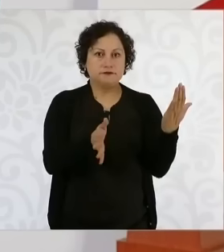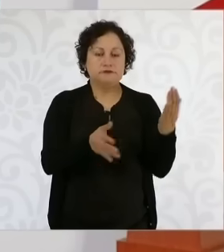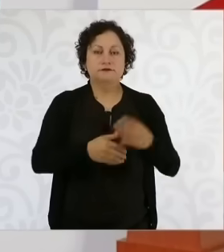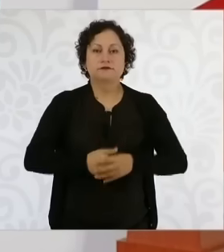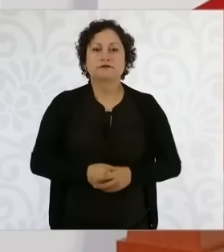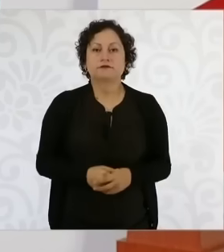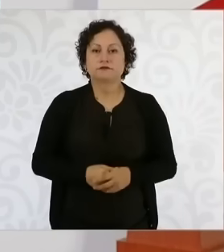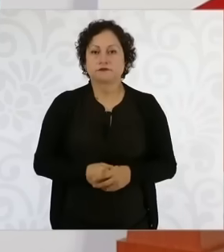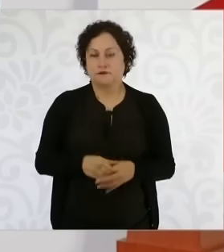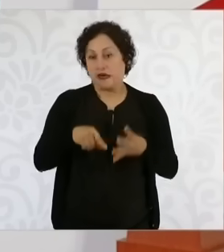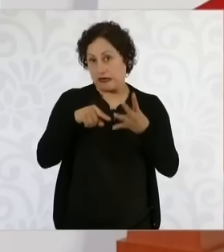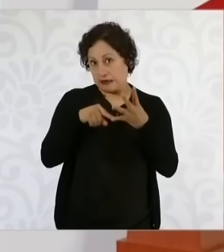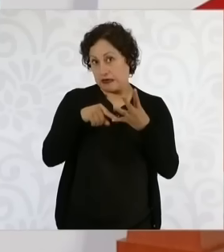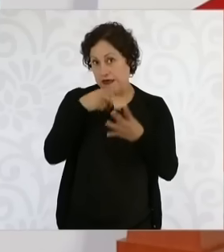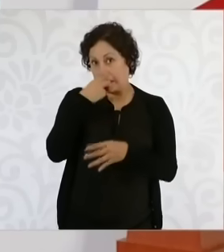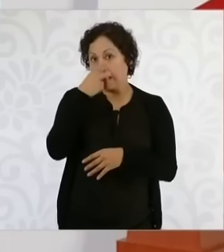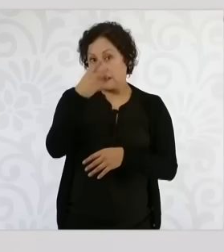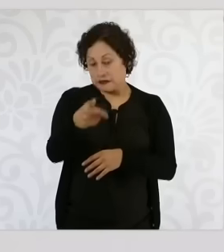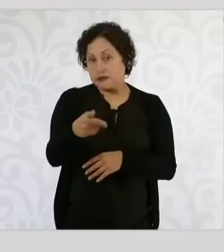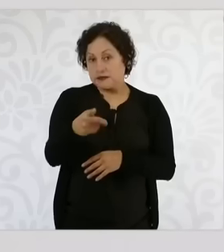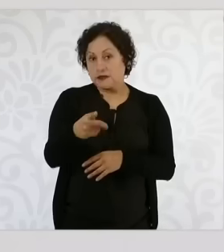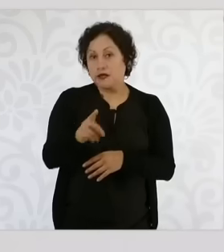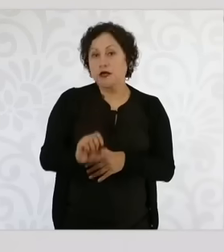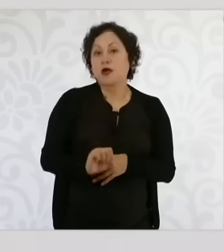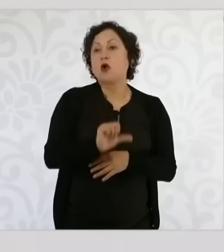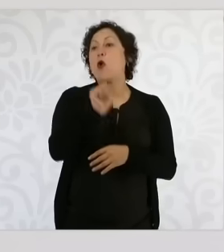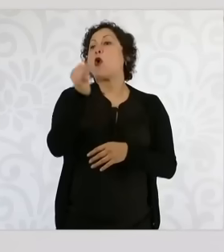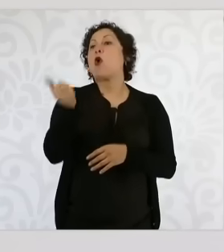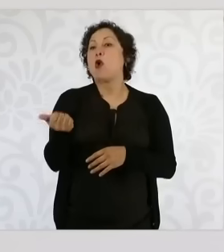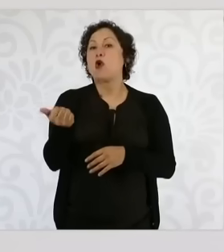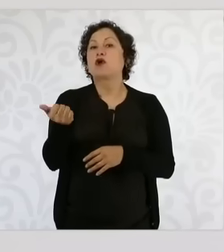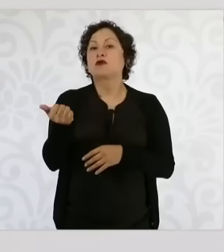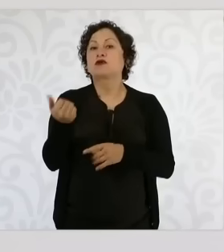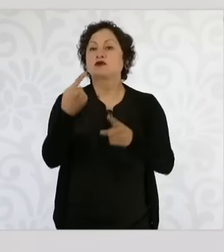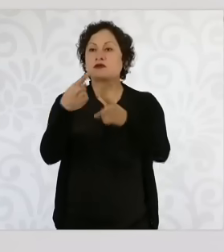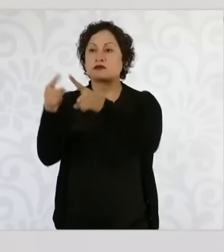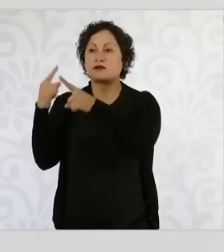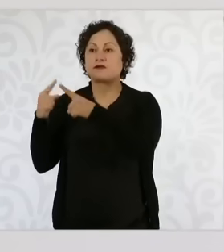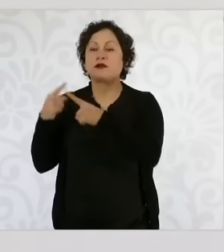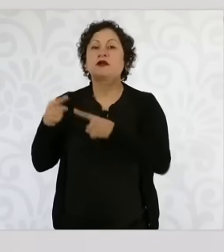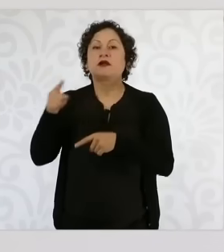Él incluso dice que hay otros casos donde él votó así.